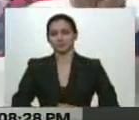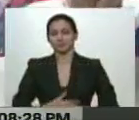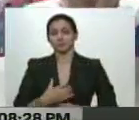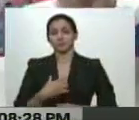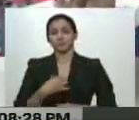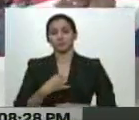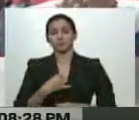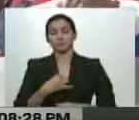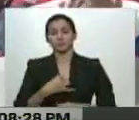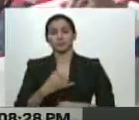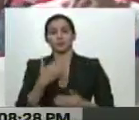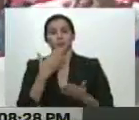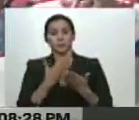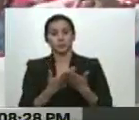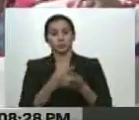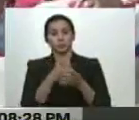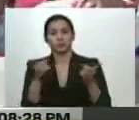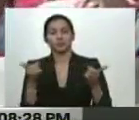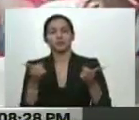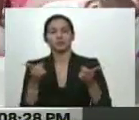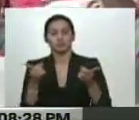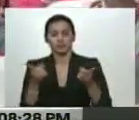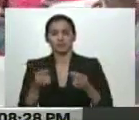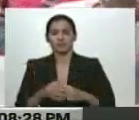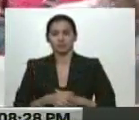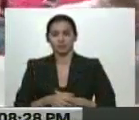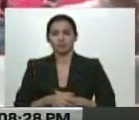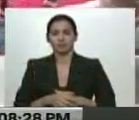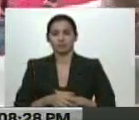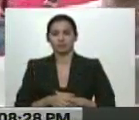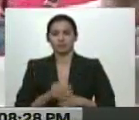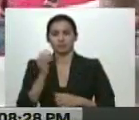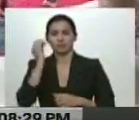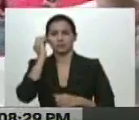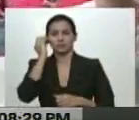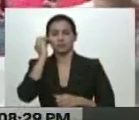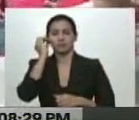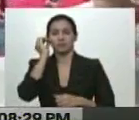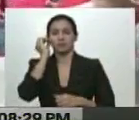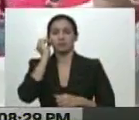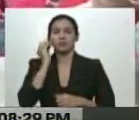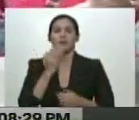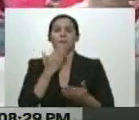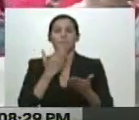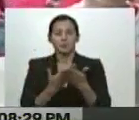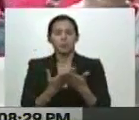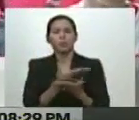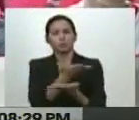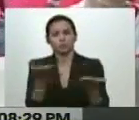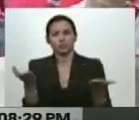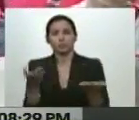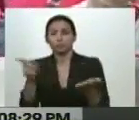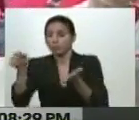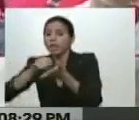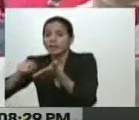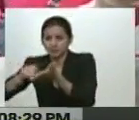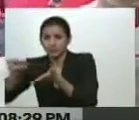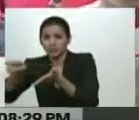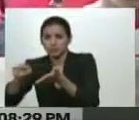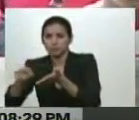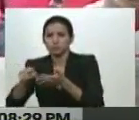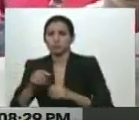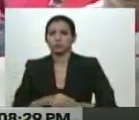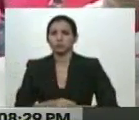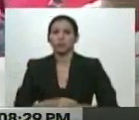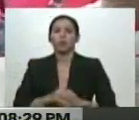Les pedimos a ustedes, bueno, Ruth, seguro que ya lo tienes, de todas maneras se lo pedimos, y aquí hay compañero que está tomando nota, un